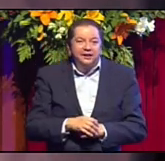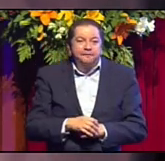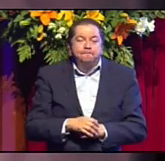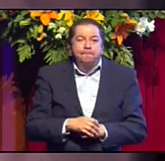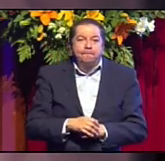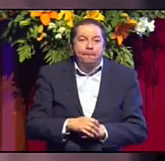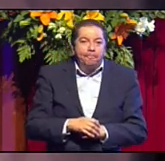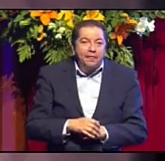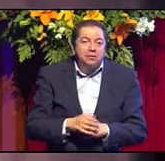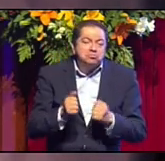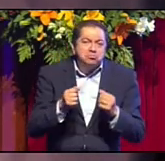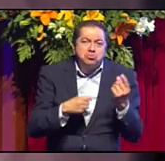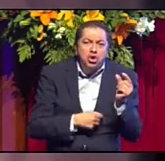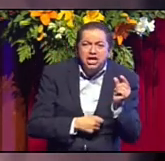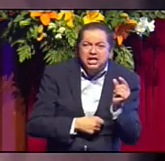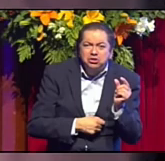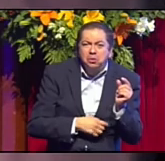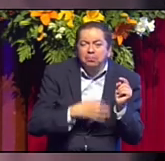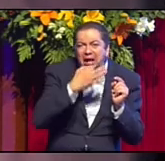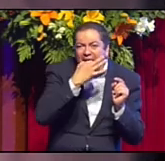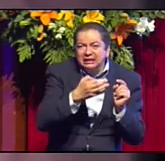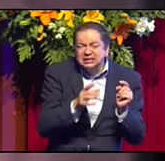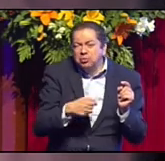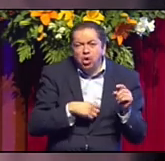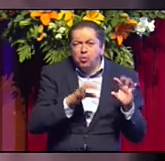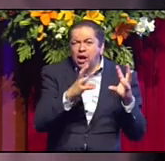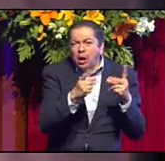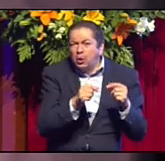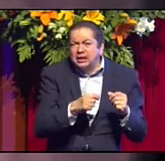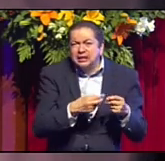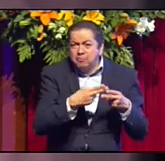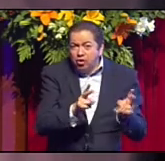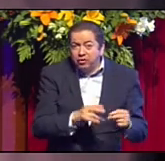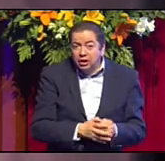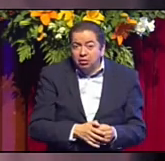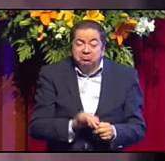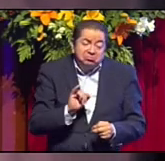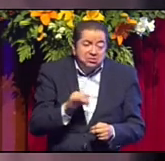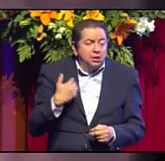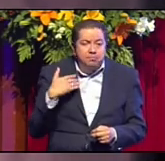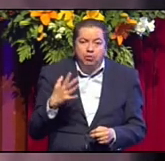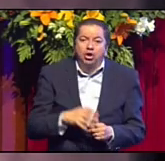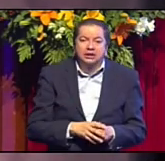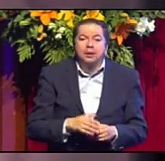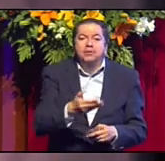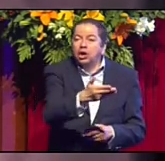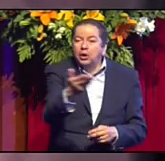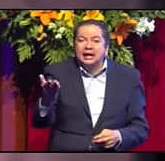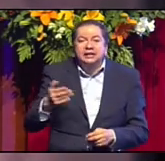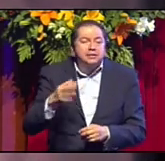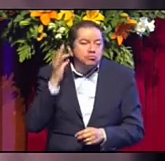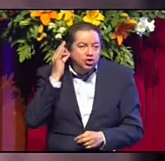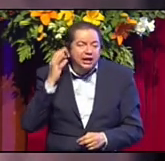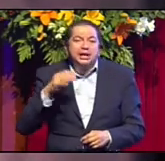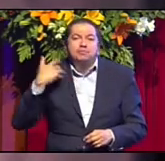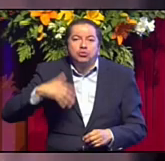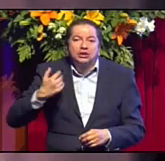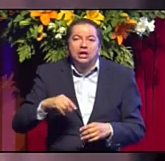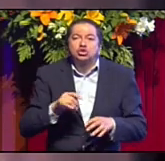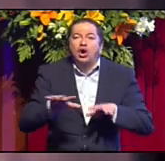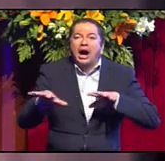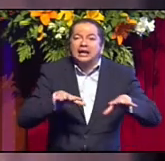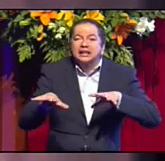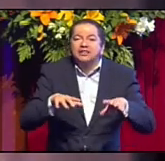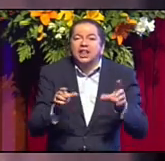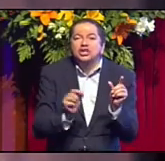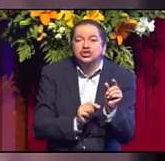la cuenta pública? Tal vez, pero es importante que se sepa que las mujeres en esta comuna son relevantes, y es por eso que hacemos actividades micro